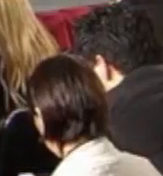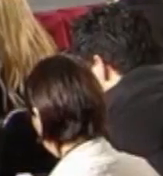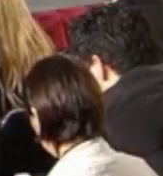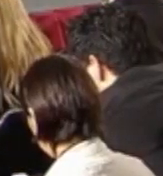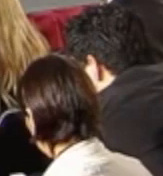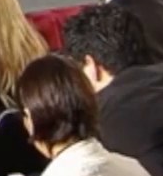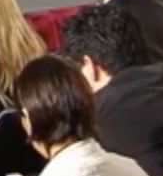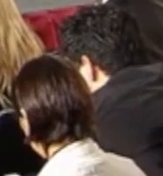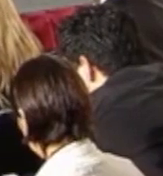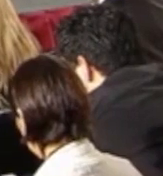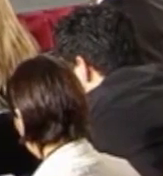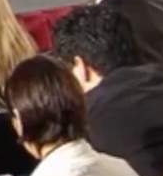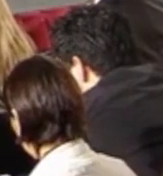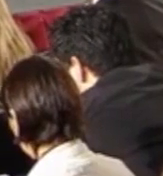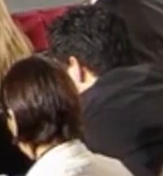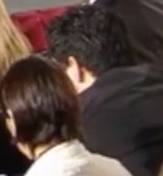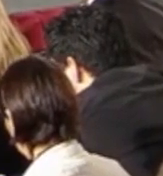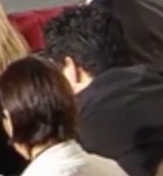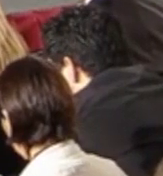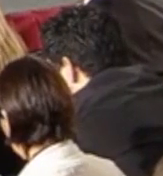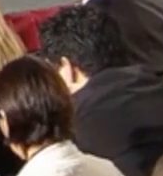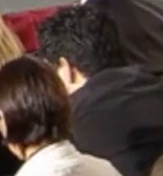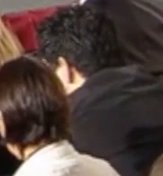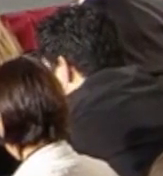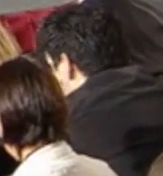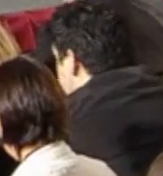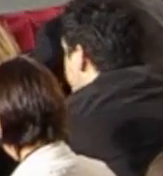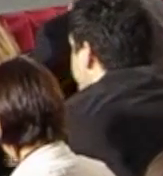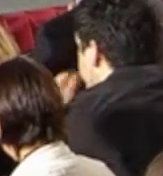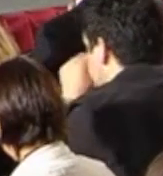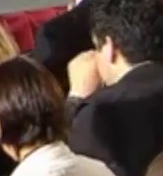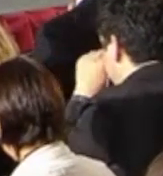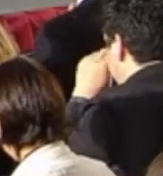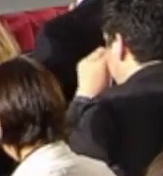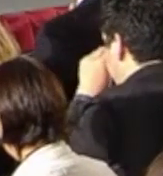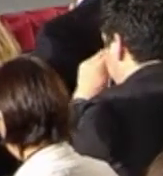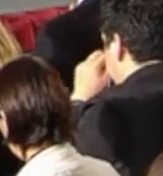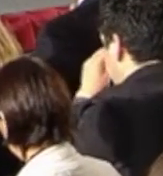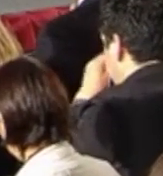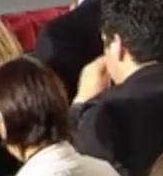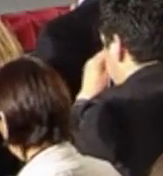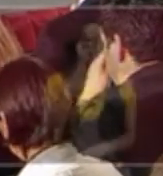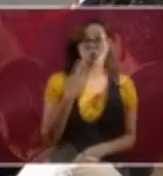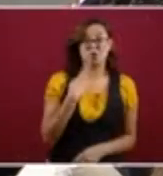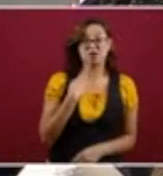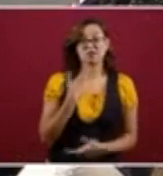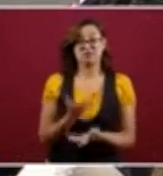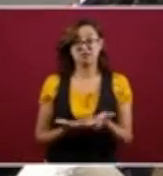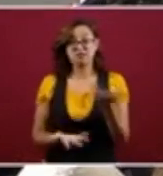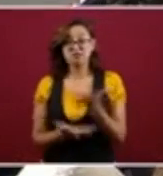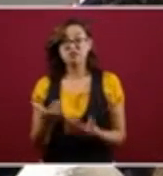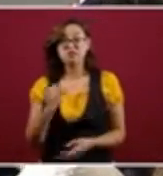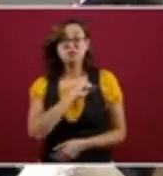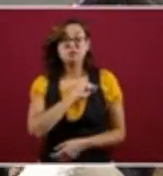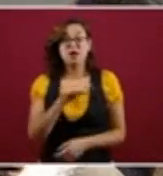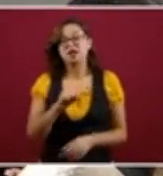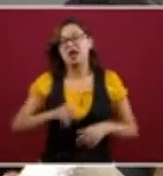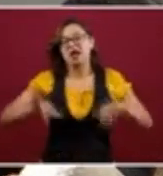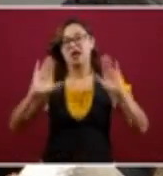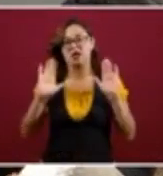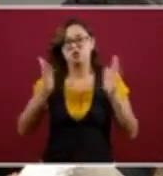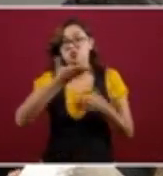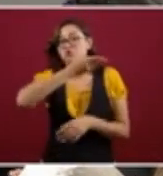ilícito. Nada más decir que era un político. Sí tiene que ver